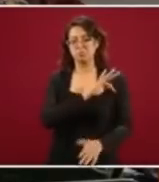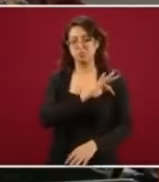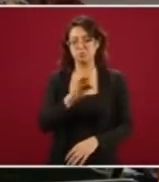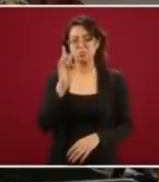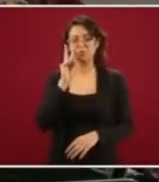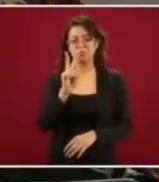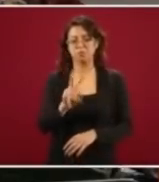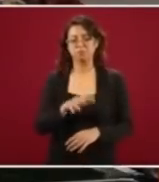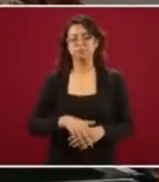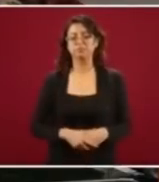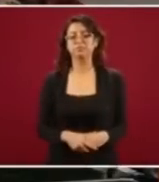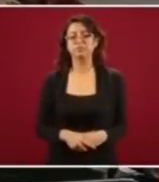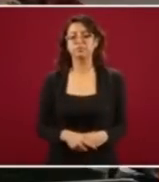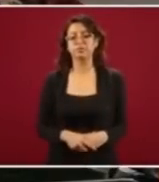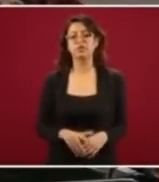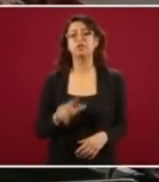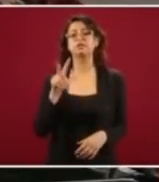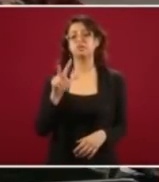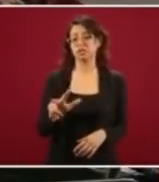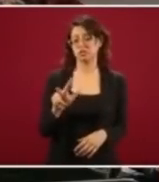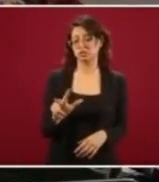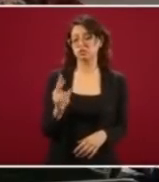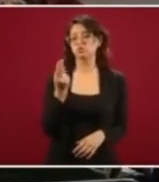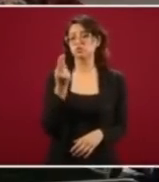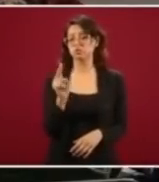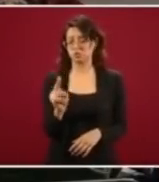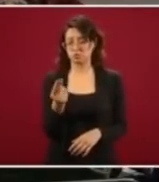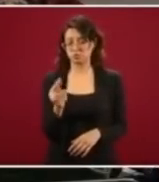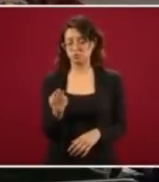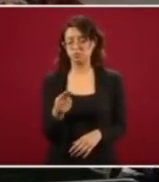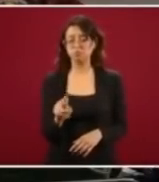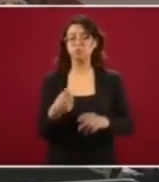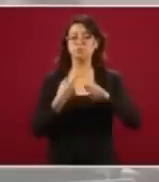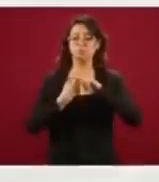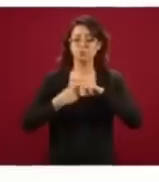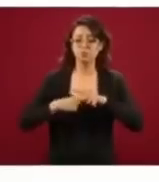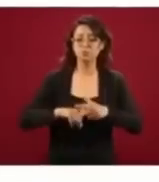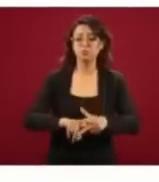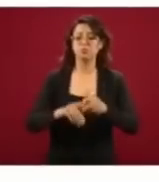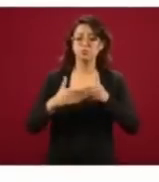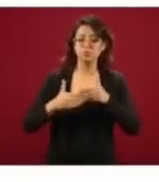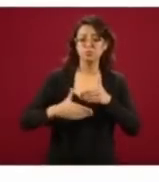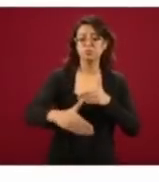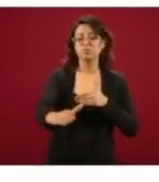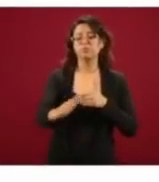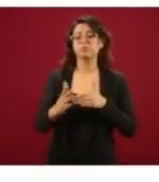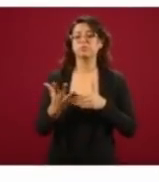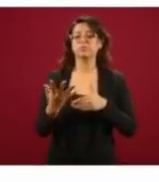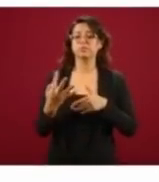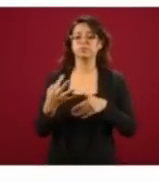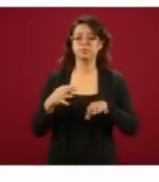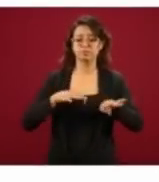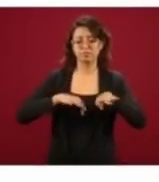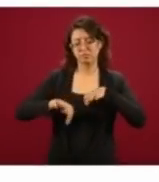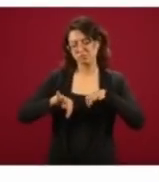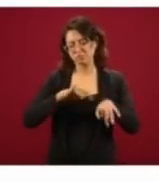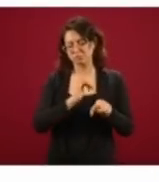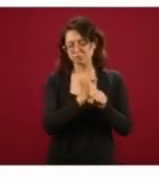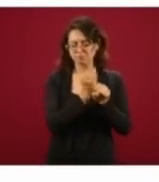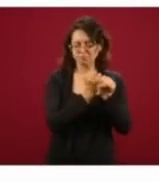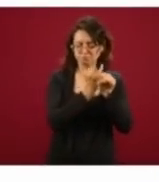Con fecha 18 de noviembre dieron inicio los trabajos justamente de todos